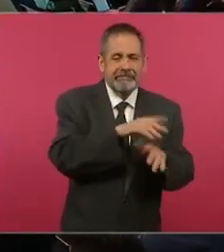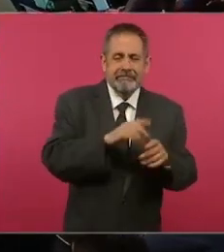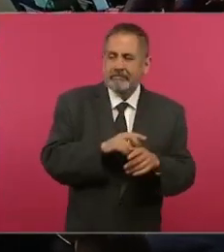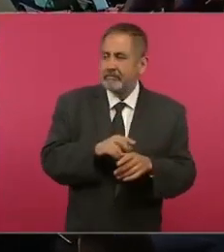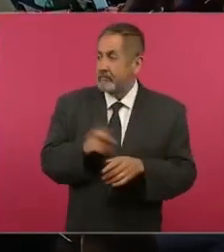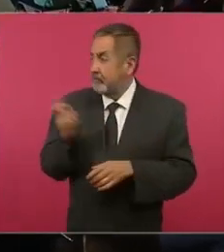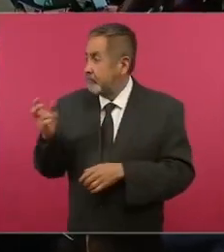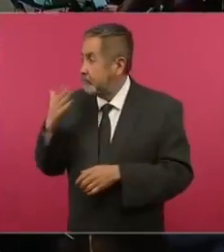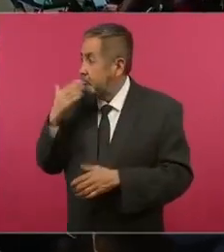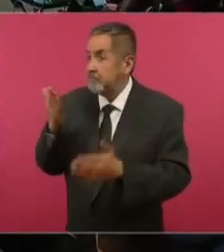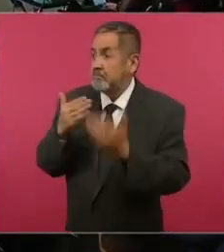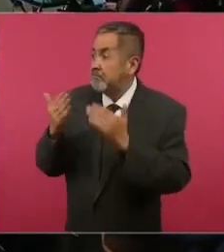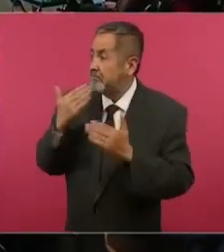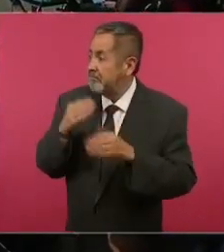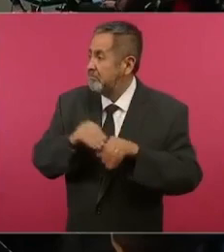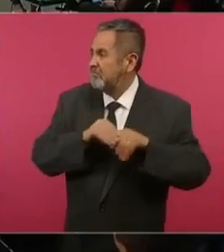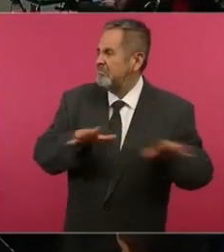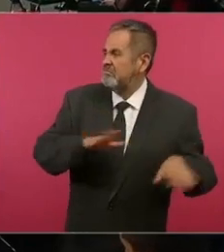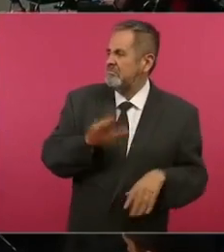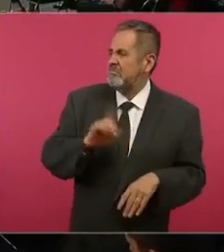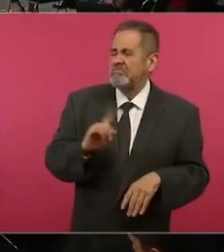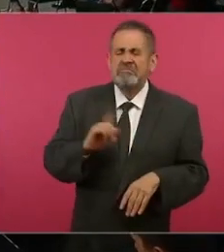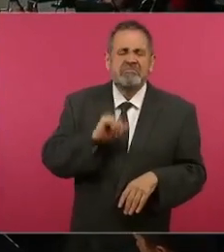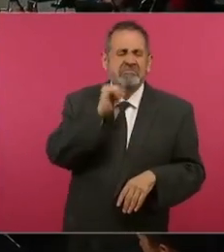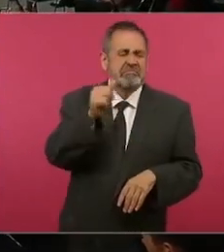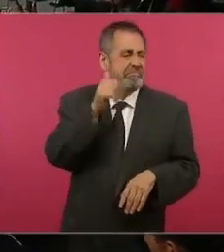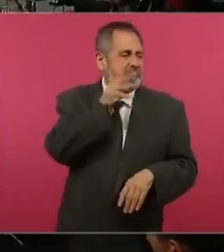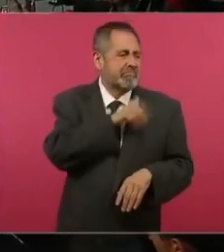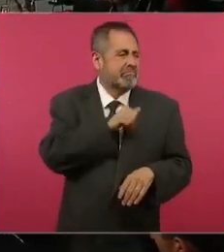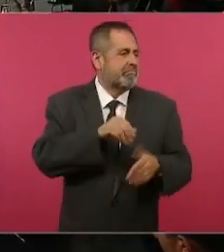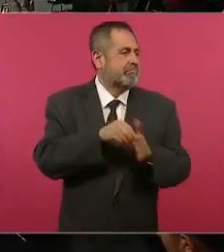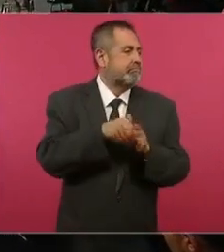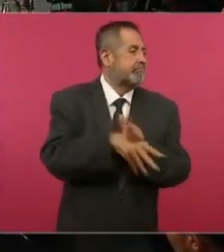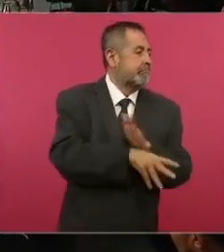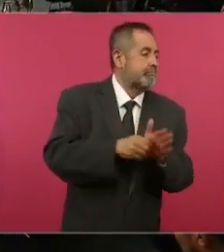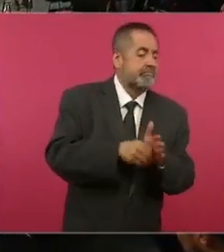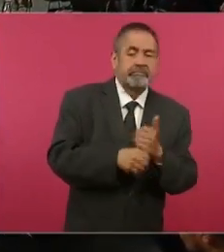no se